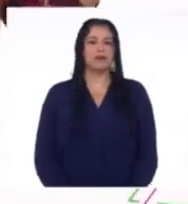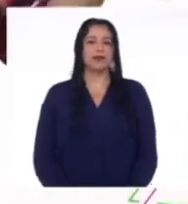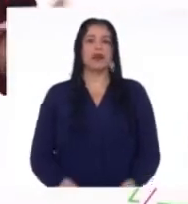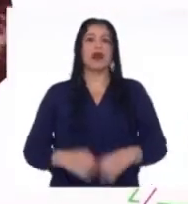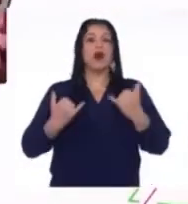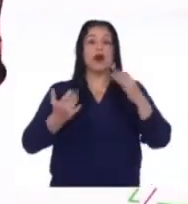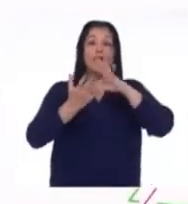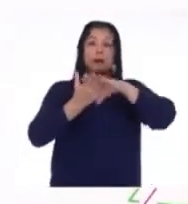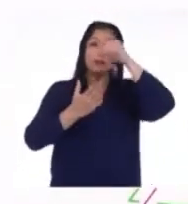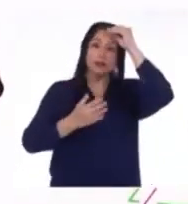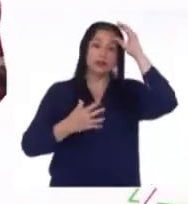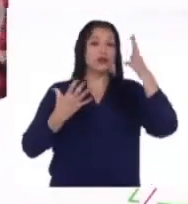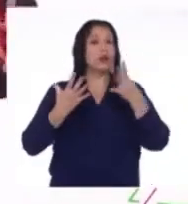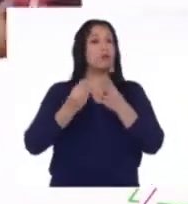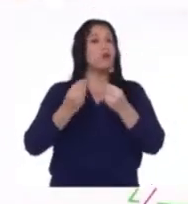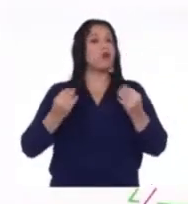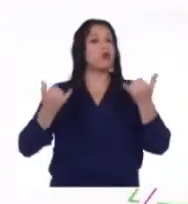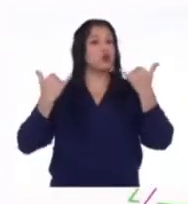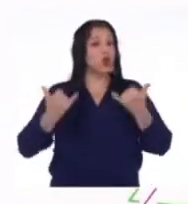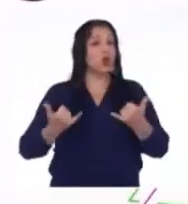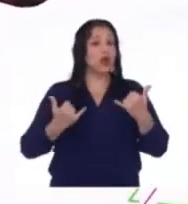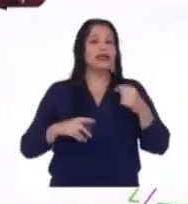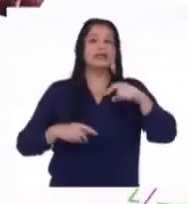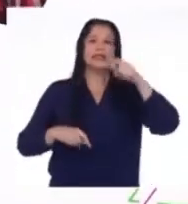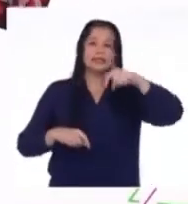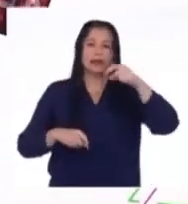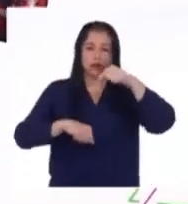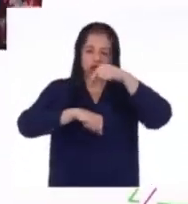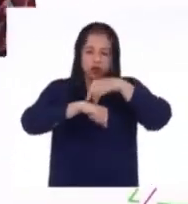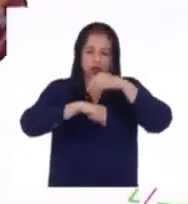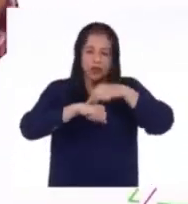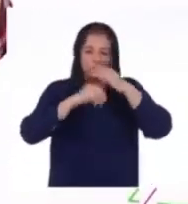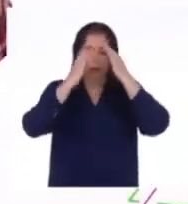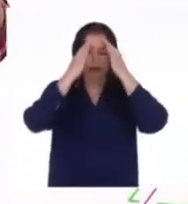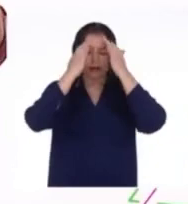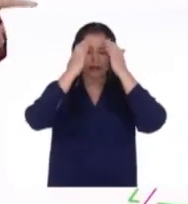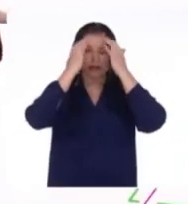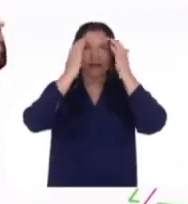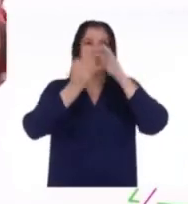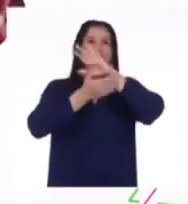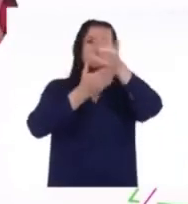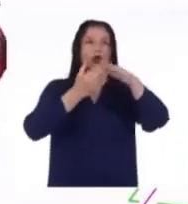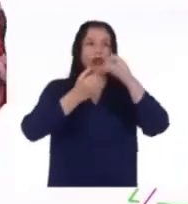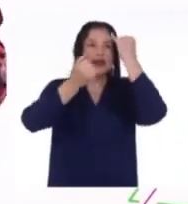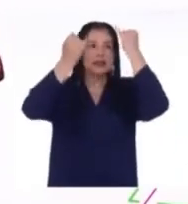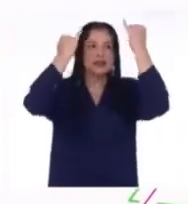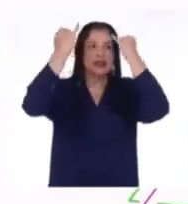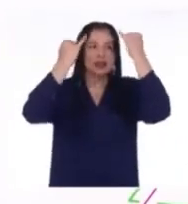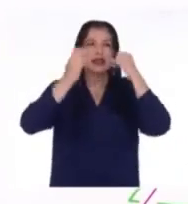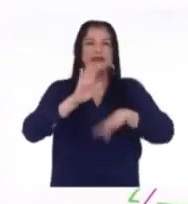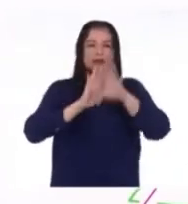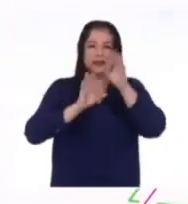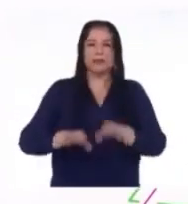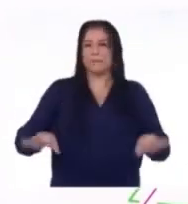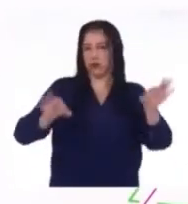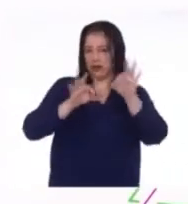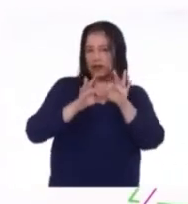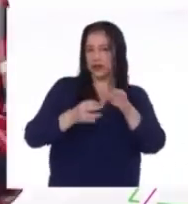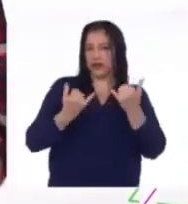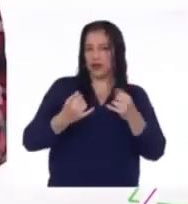Hemos aprendido mucho hoy, así que tomémonos un segundito para recapitular algunas de las últimas ideas más